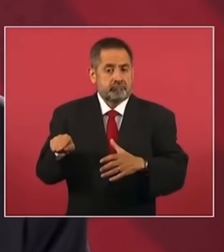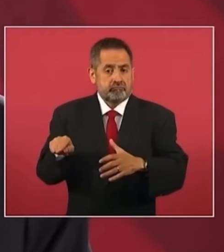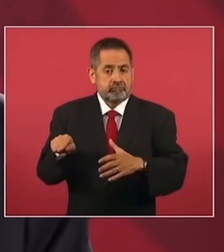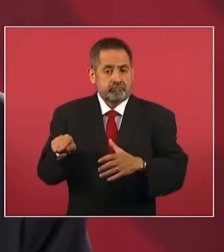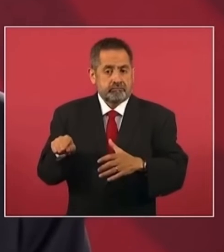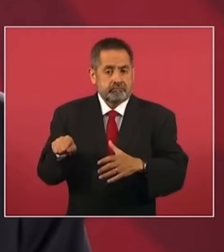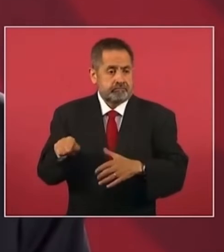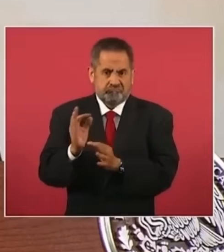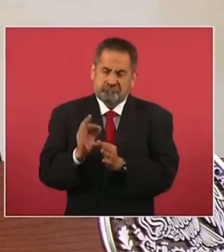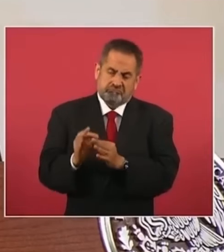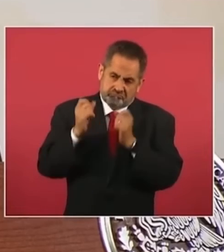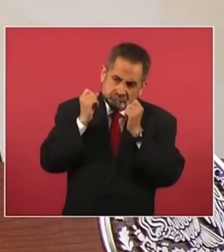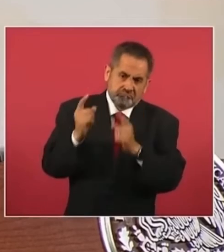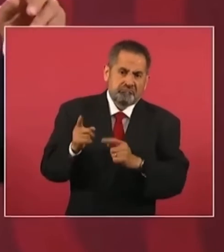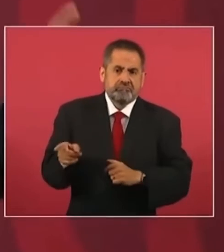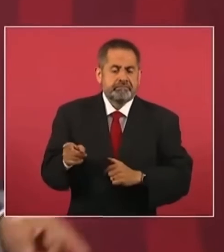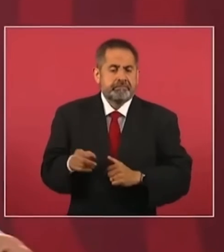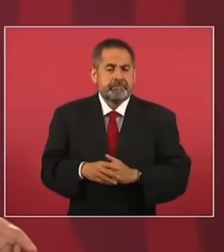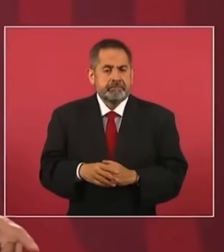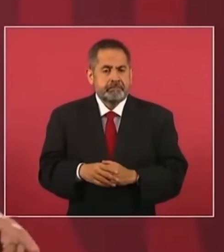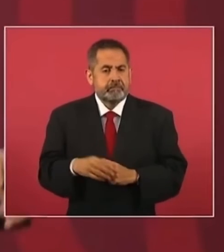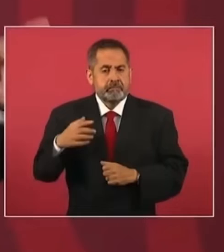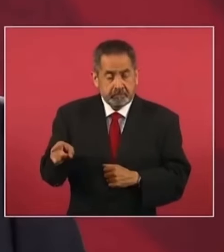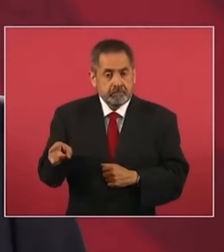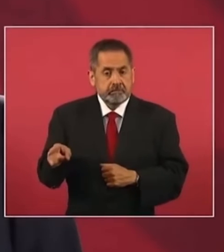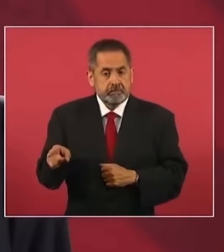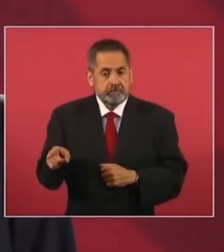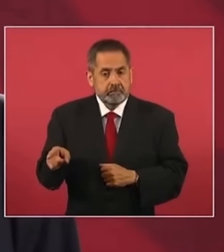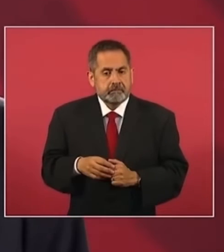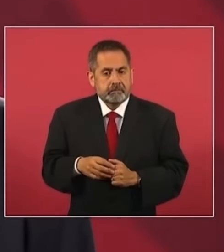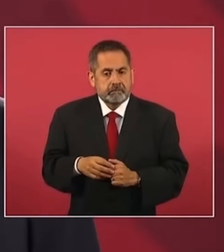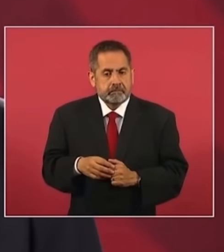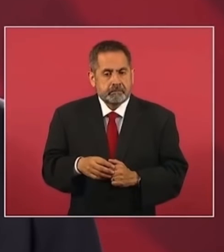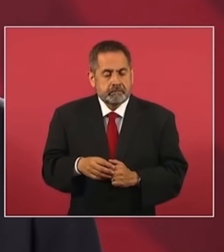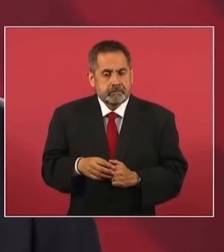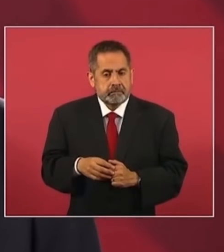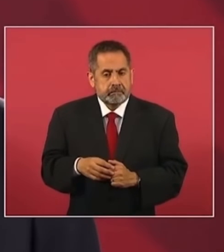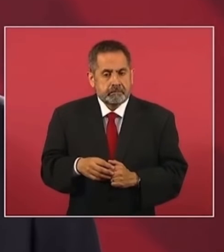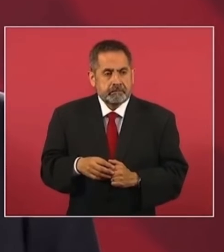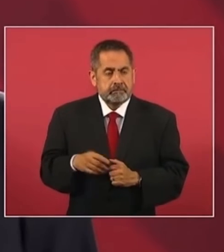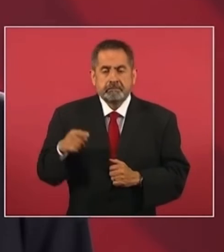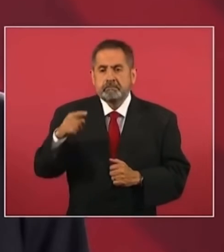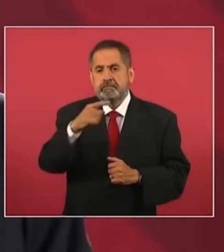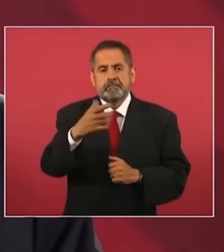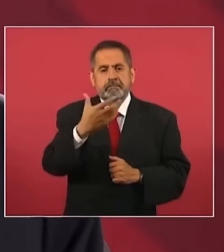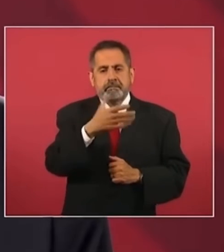el general Sandoval, porque di la instrucción, se abre el campo militar,